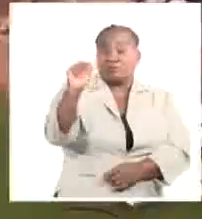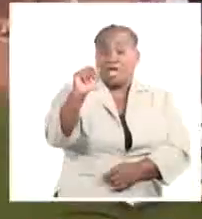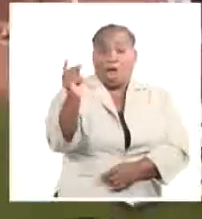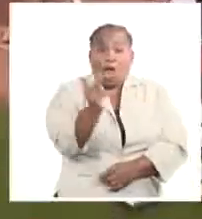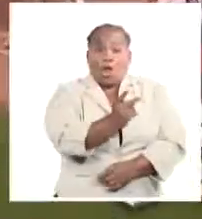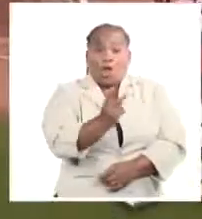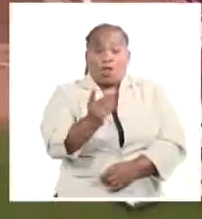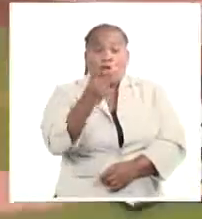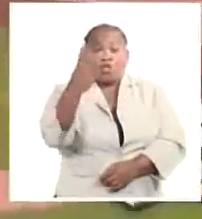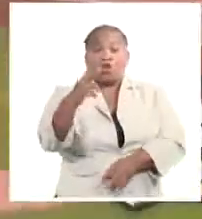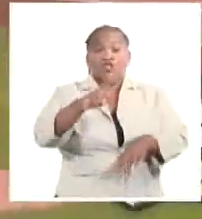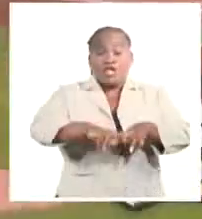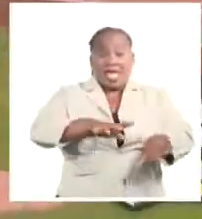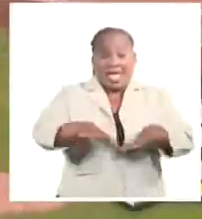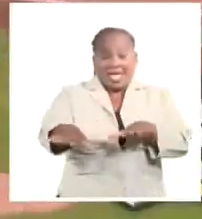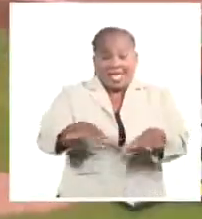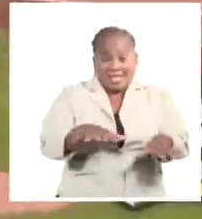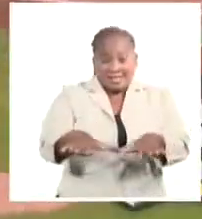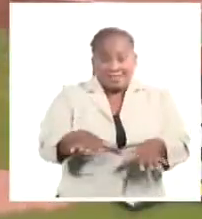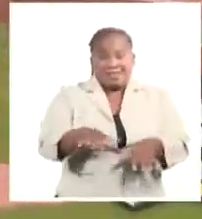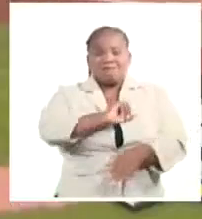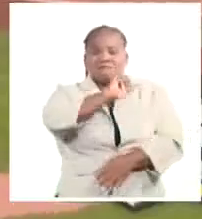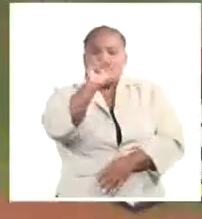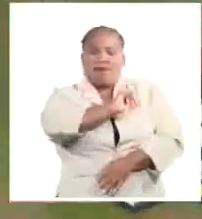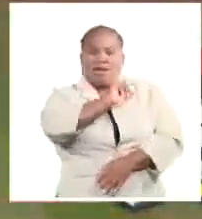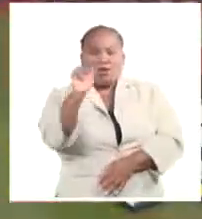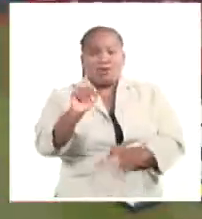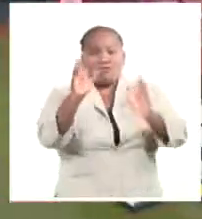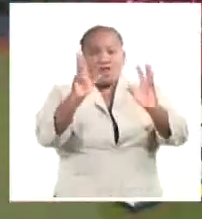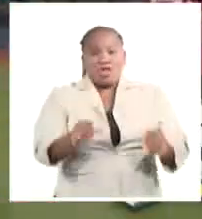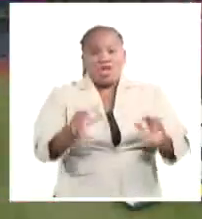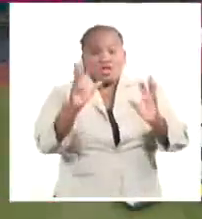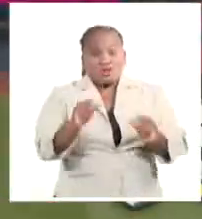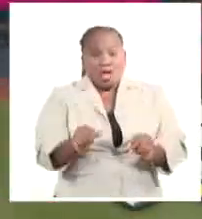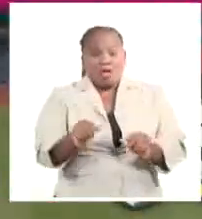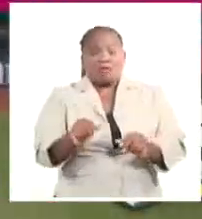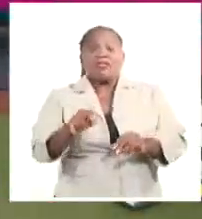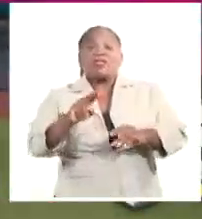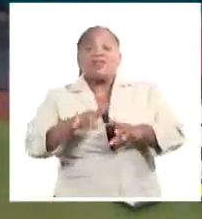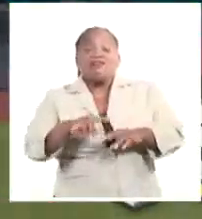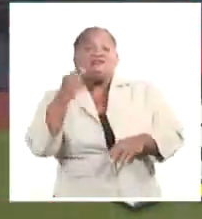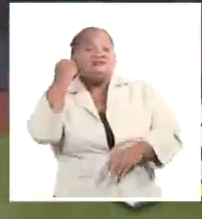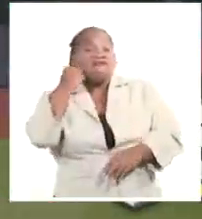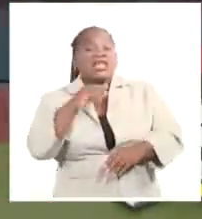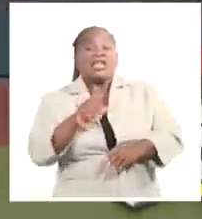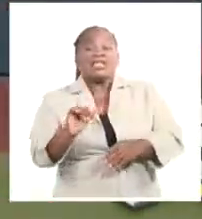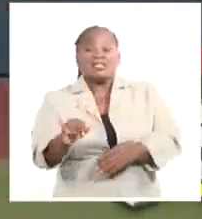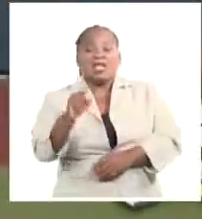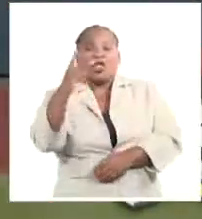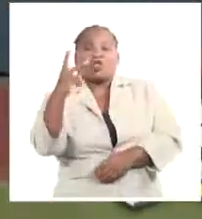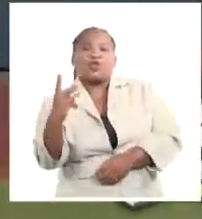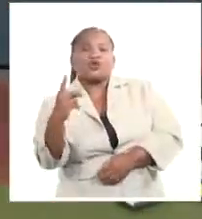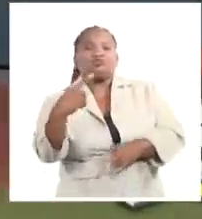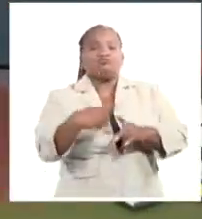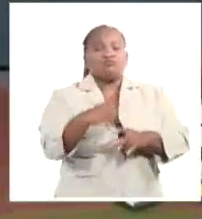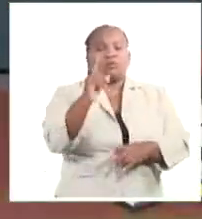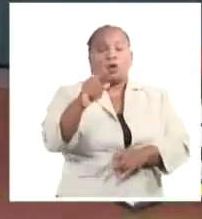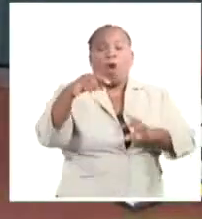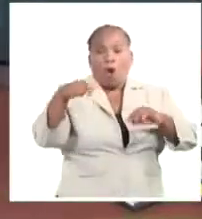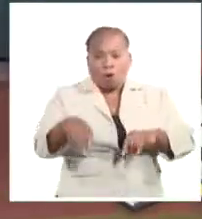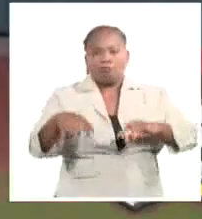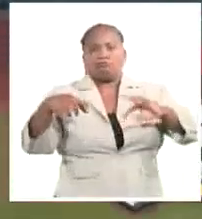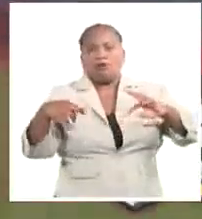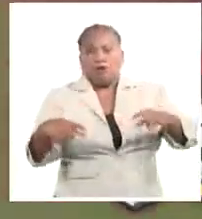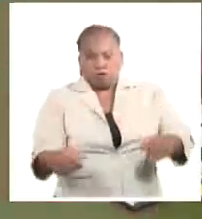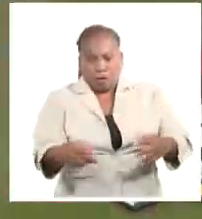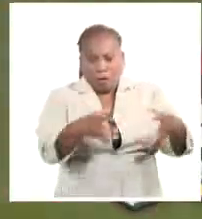con 2 hits en 3 turnos por los ganadores. Con este resultado, Phillips manda en la serie 2-1 y hoy volverán a medirse en